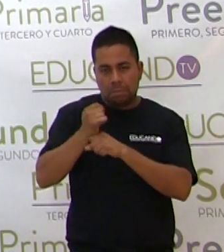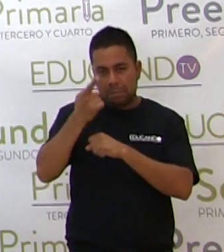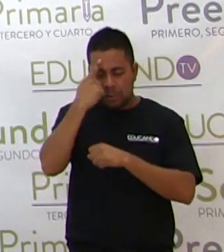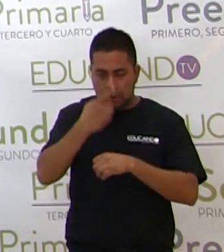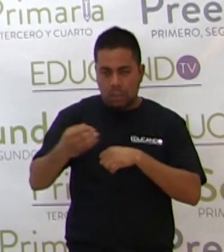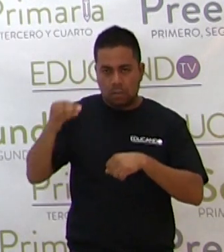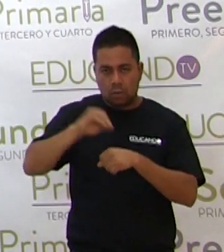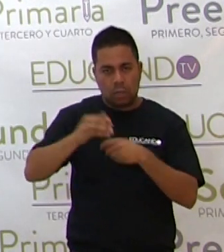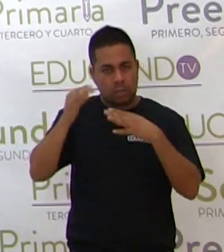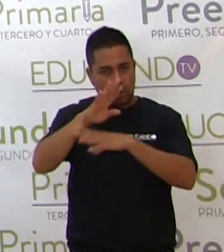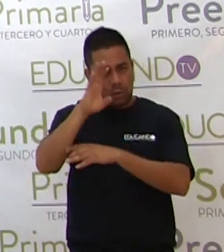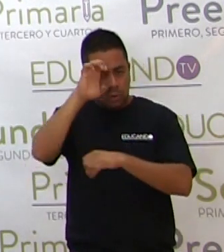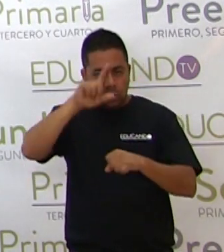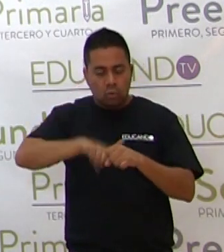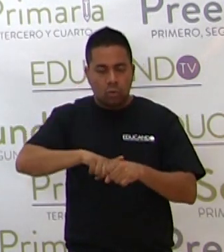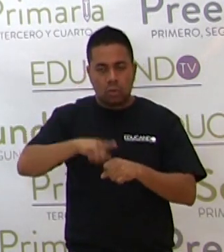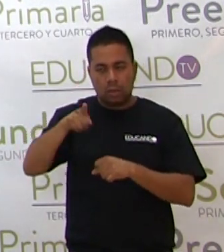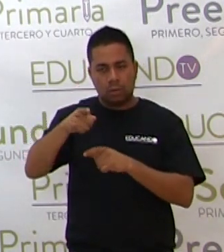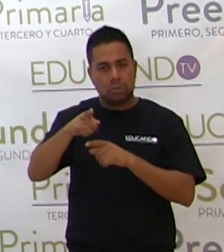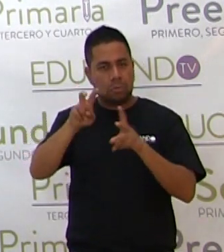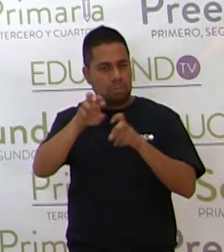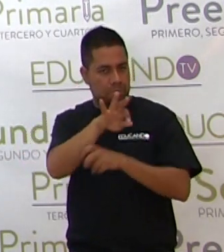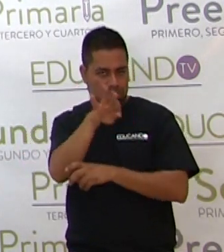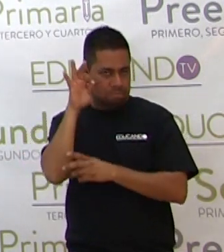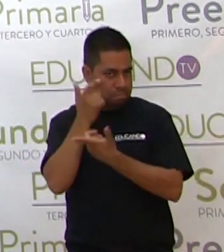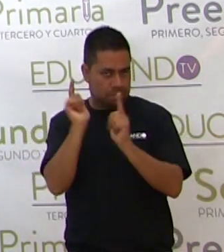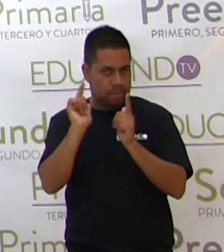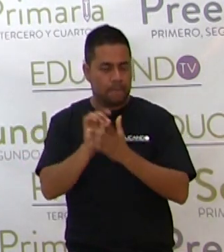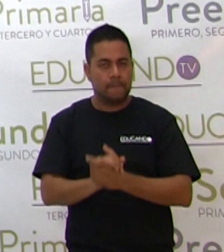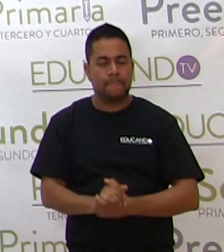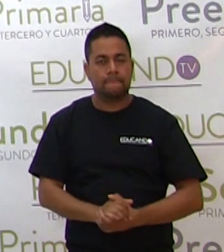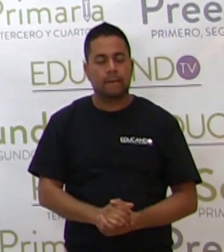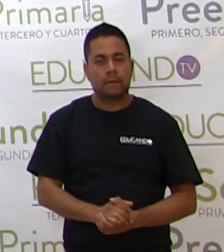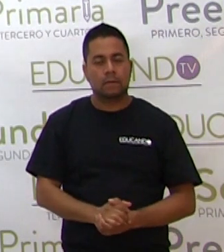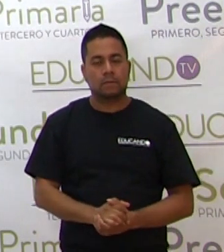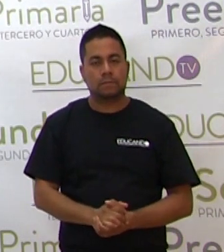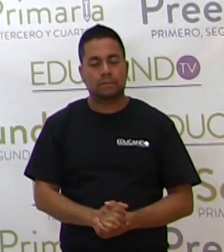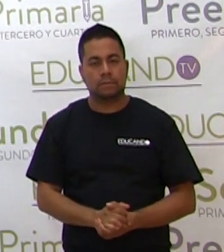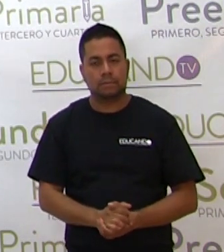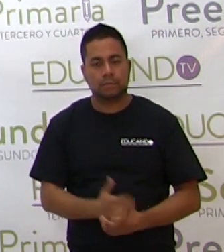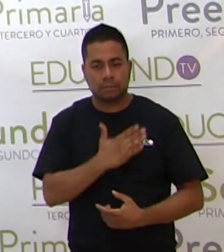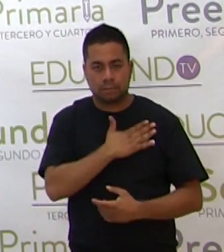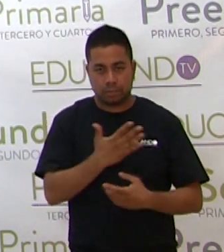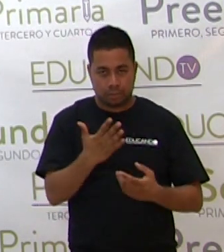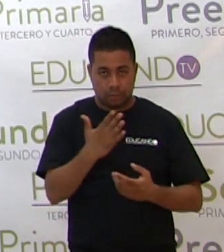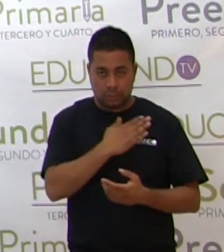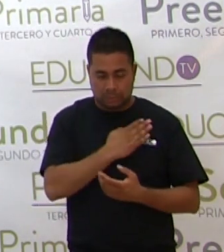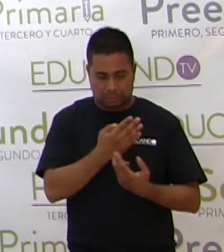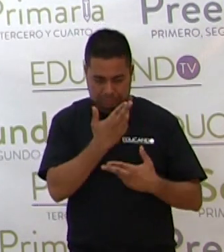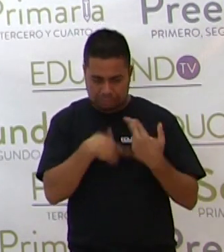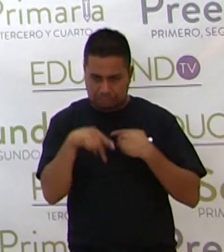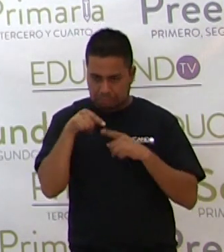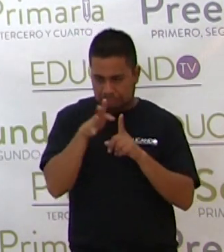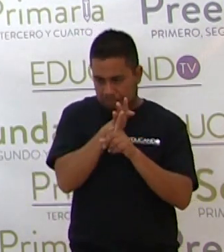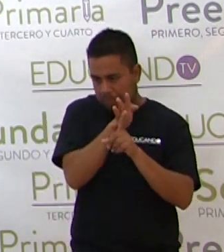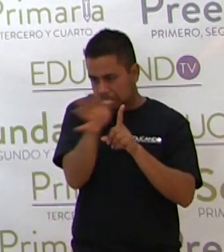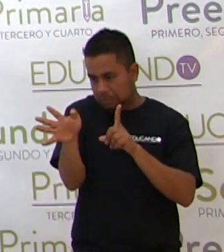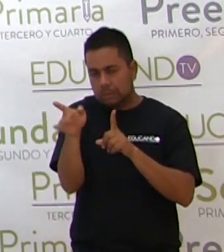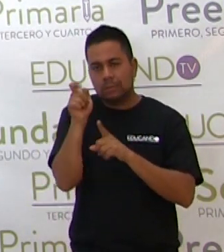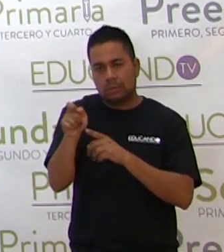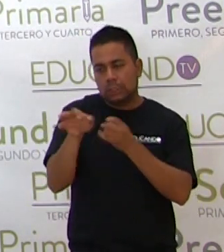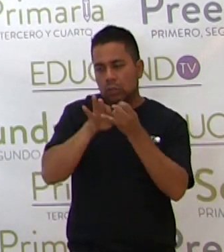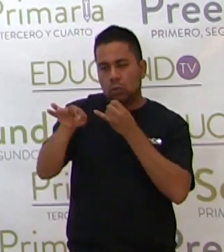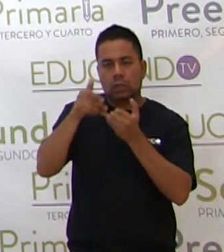sobre la cultura que ustedes elijan y bueno regresando un poco al diagrama vamos a ver ahí el